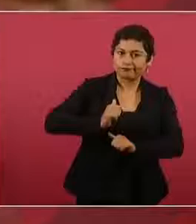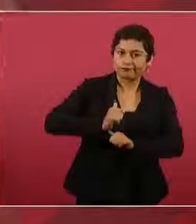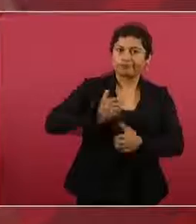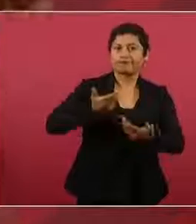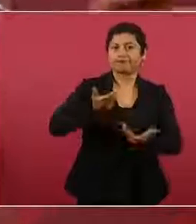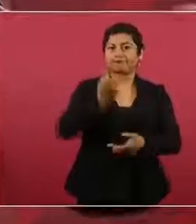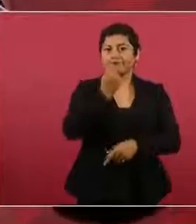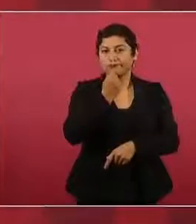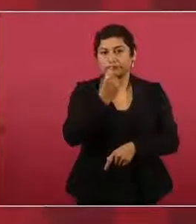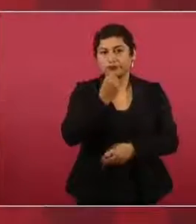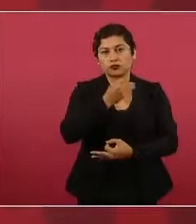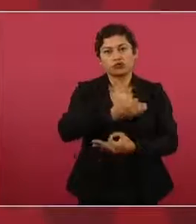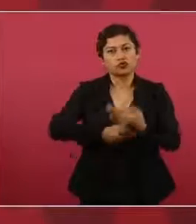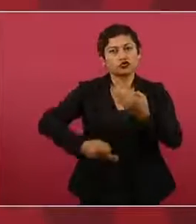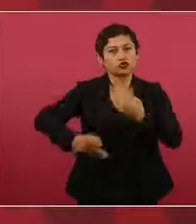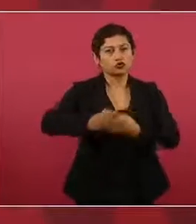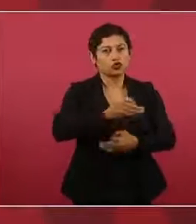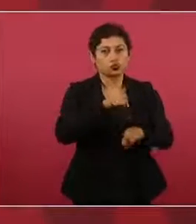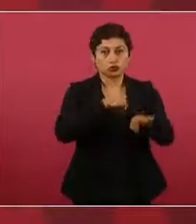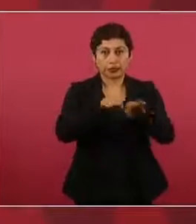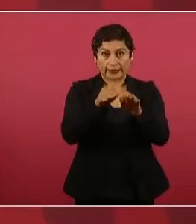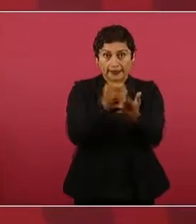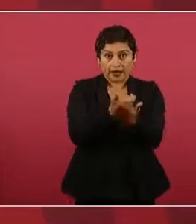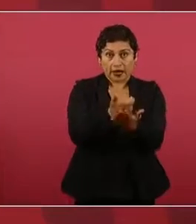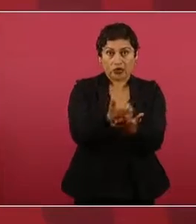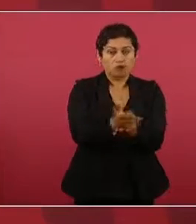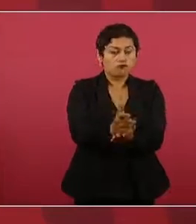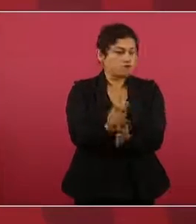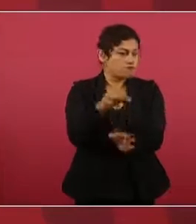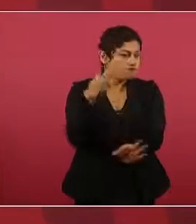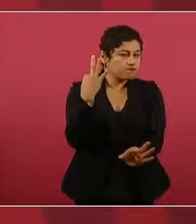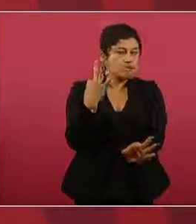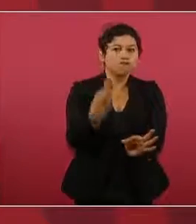garantizados sus sueldos,